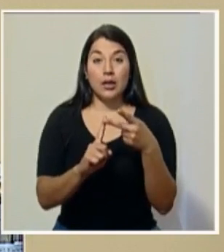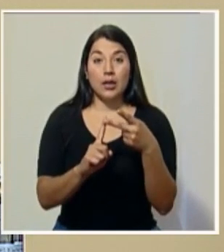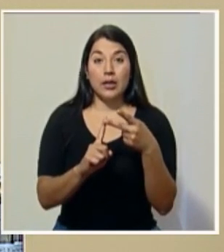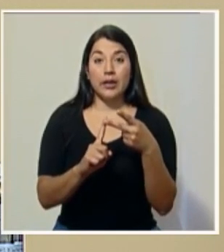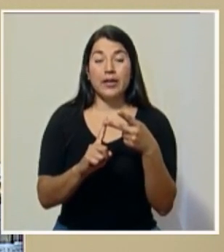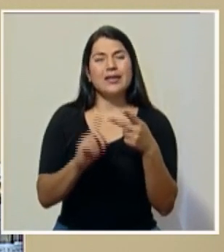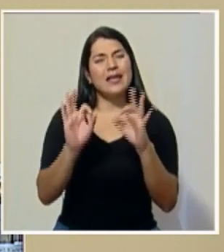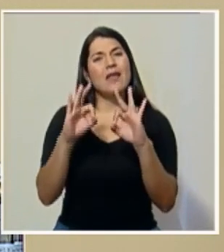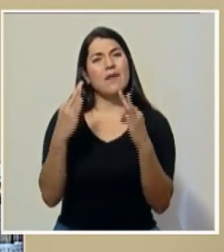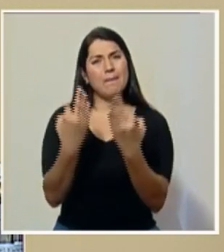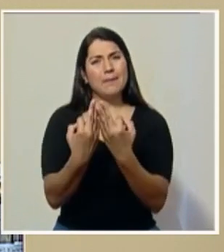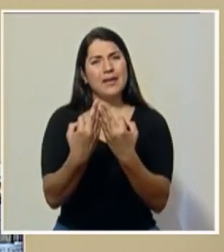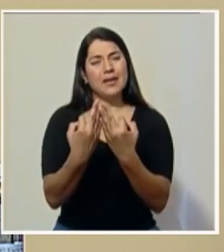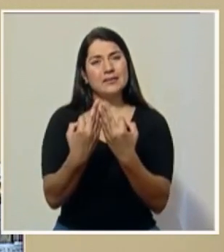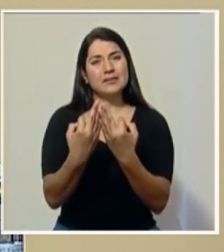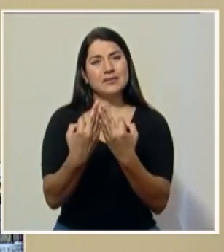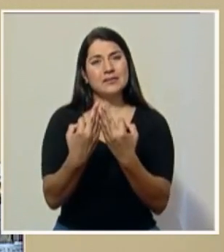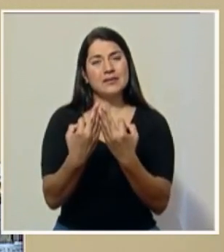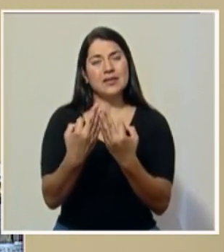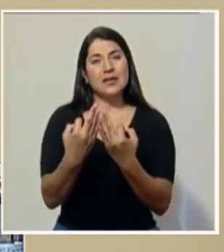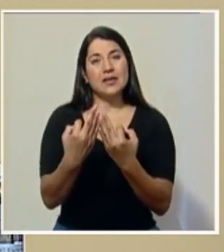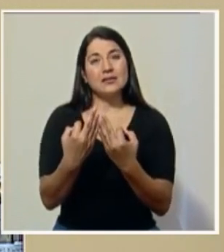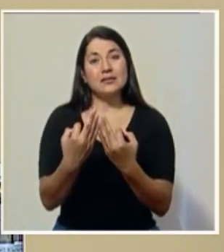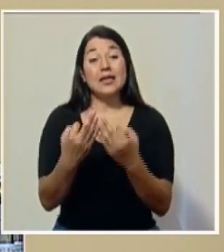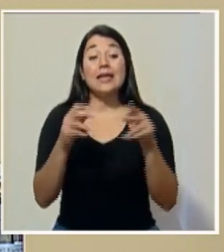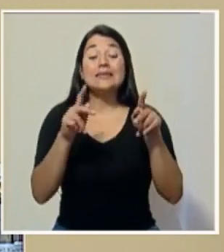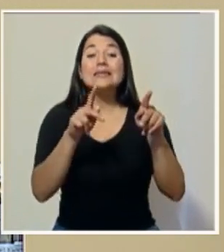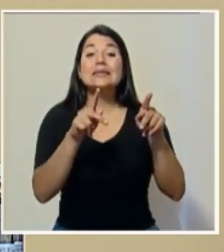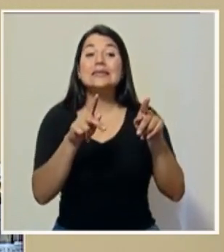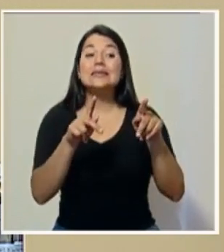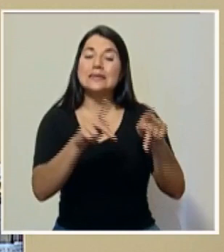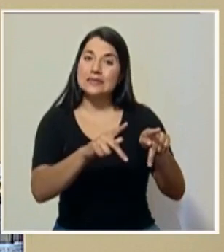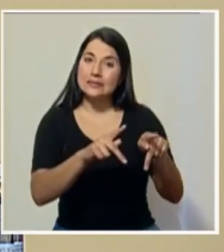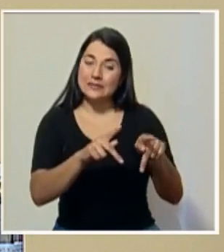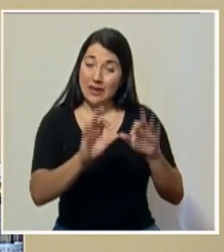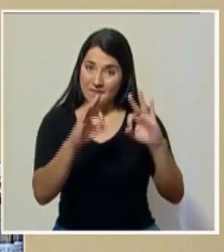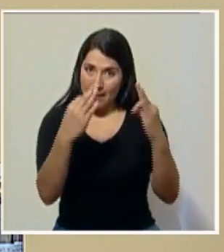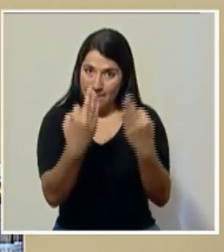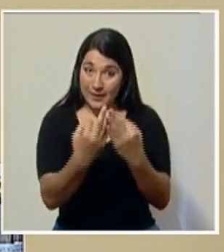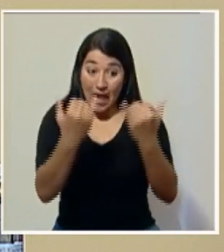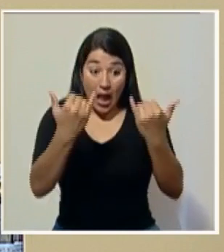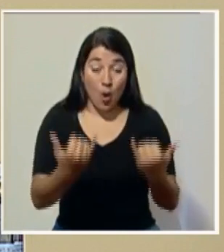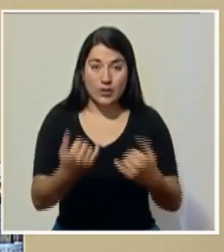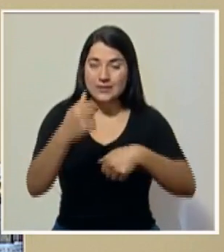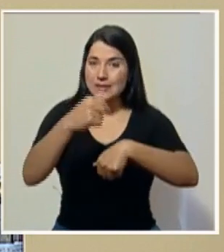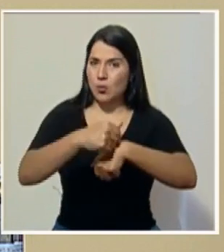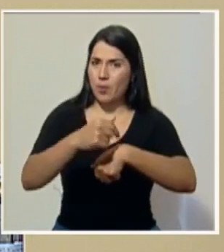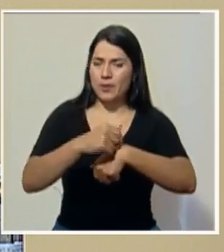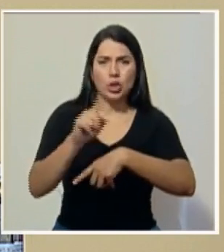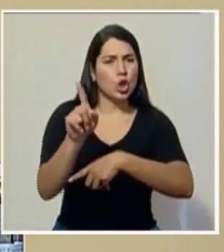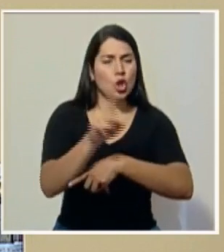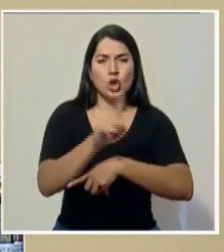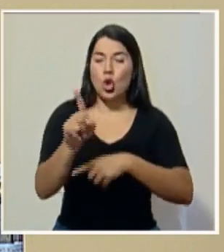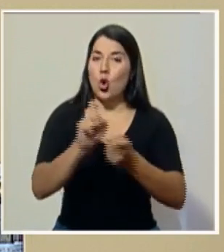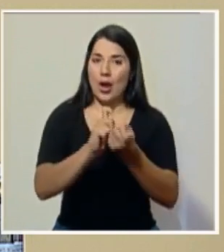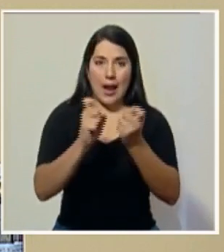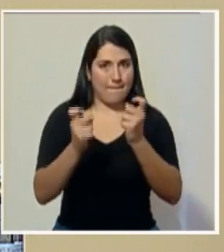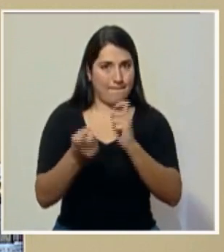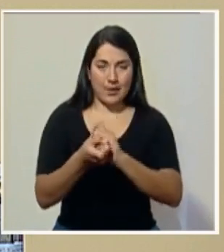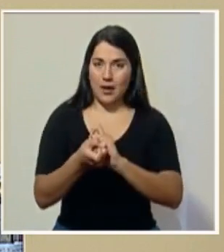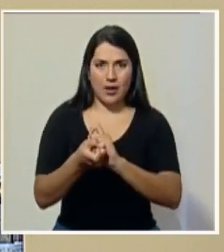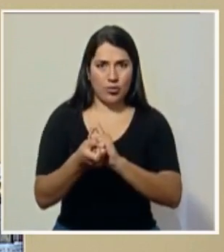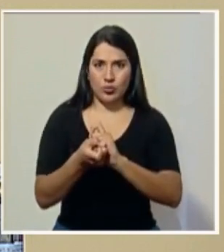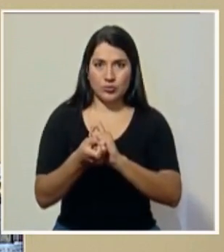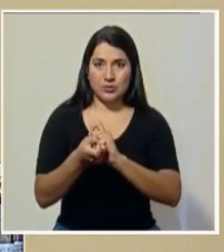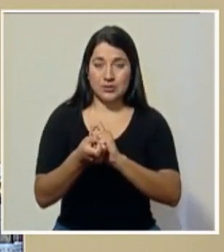las familias, recordemos que, o las familias o los convivientes, en este momento no ha cambiado el hecho de que se ponen, desde que empezamos